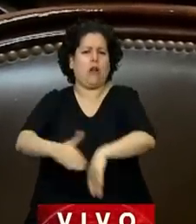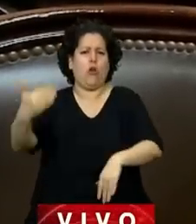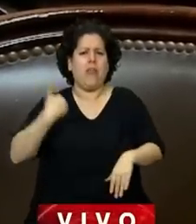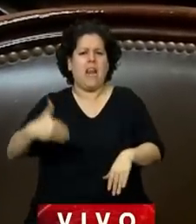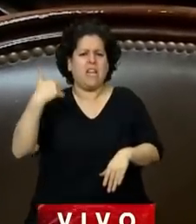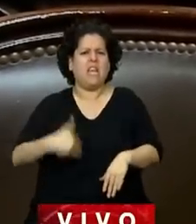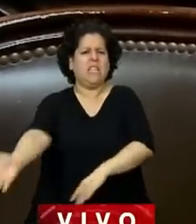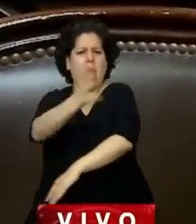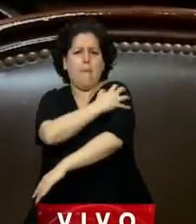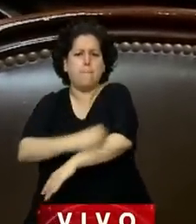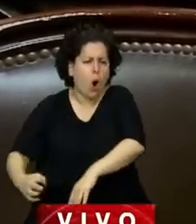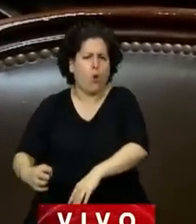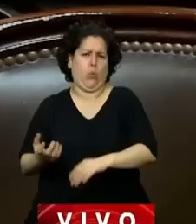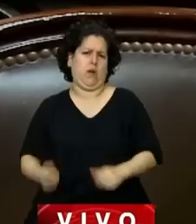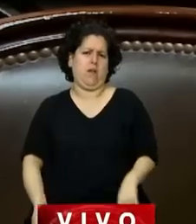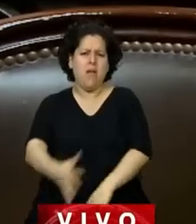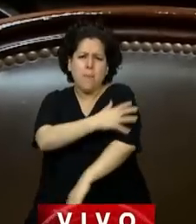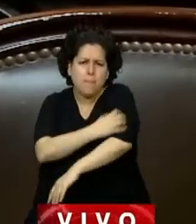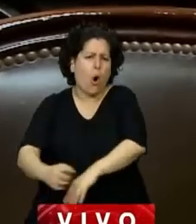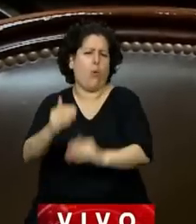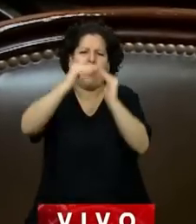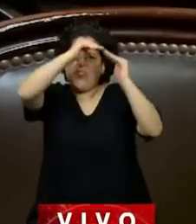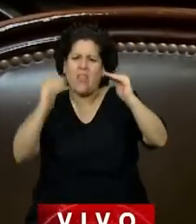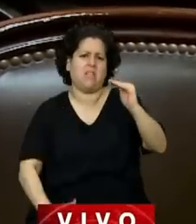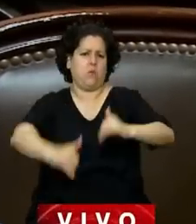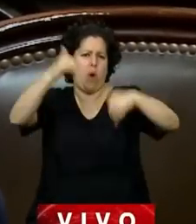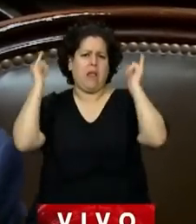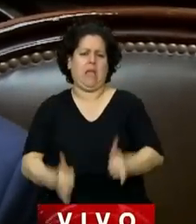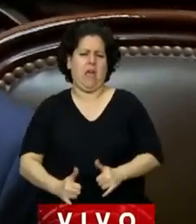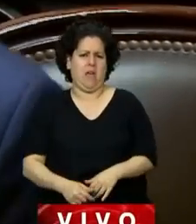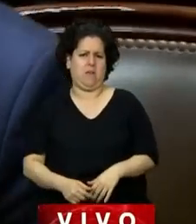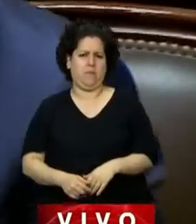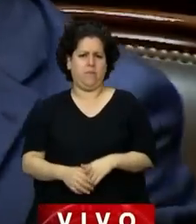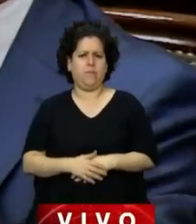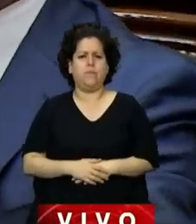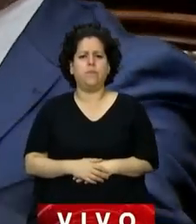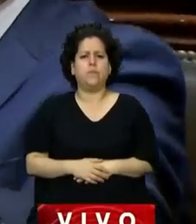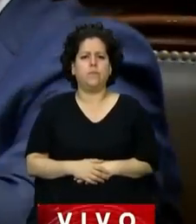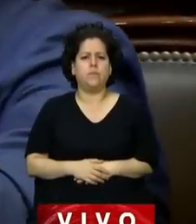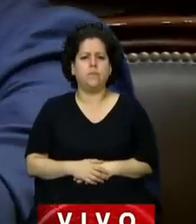Argentina pobre y profundamente desigual que nos deja. Muchas gracias.